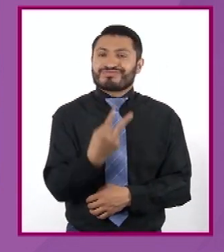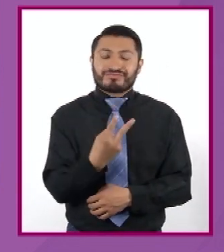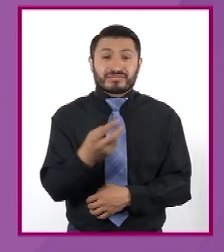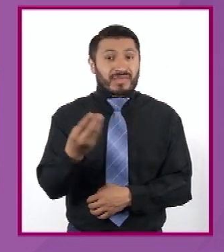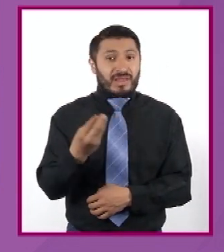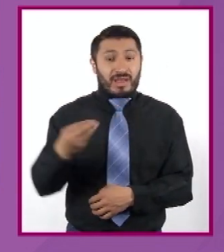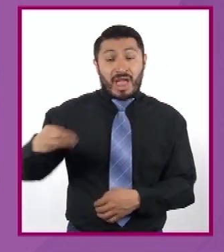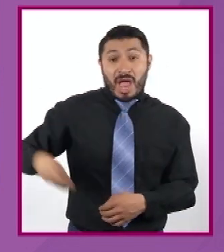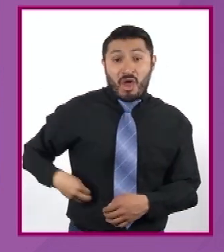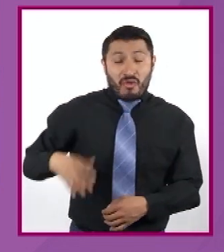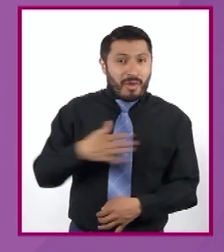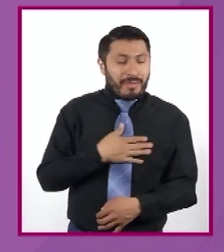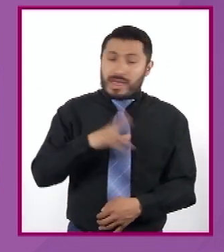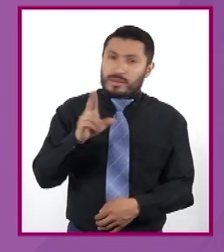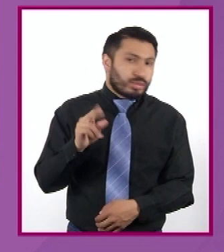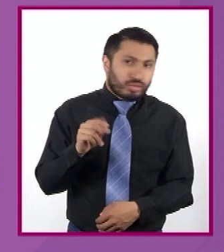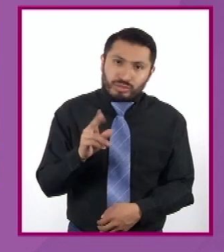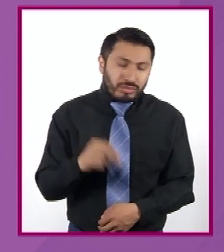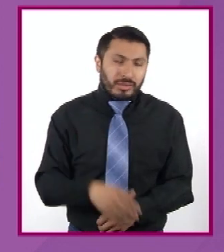mi culpa.